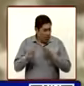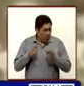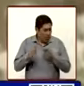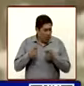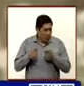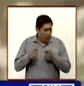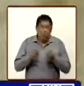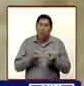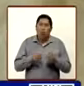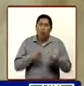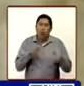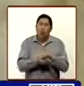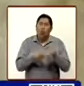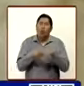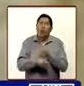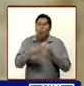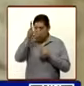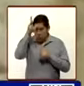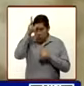en mataderos